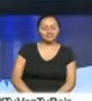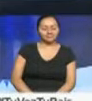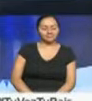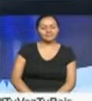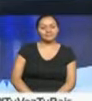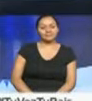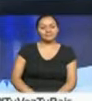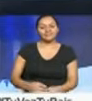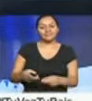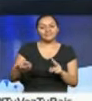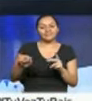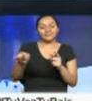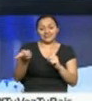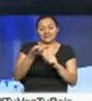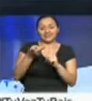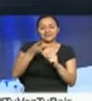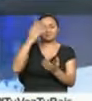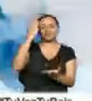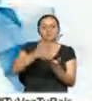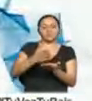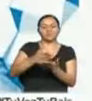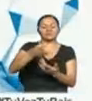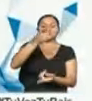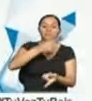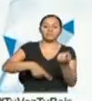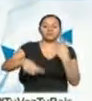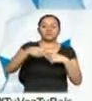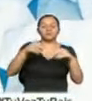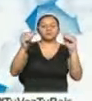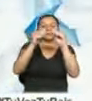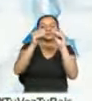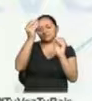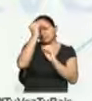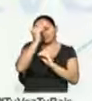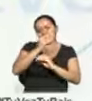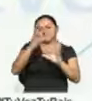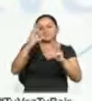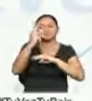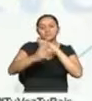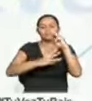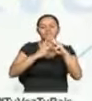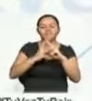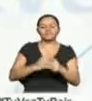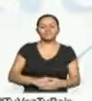Nos vamos a una nueva pausa. Al regresar le contaremos los últimos acontecimientos del mundo.